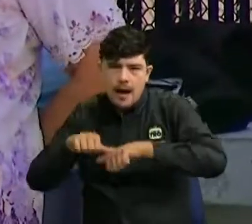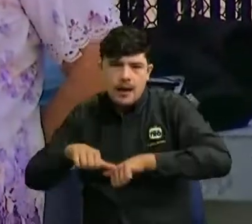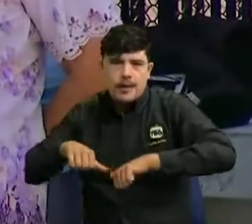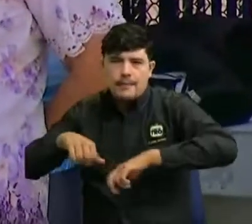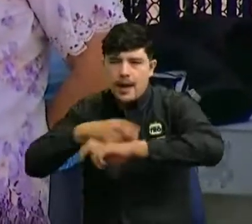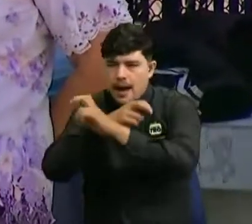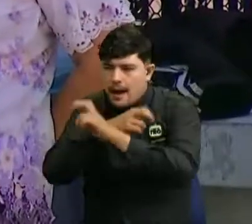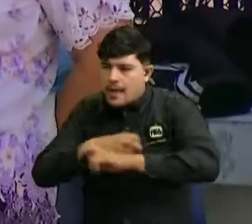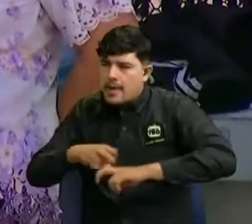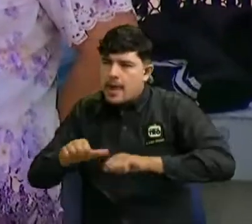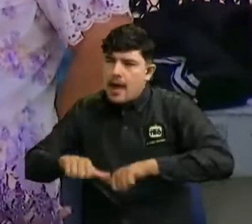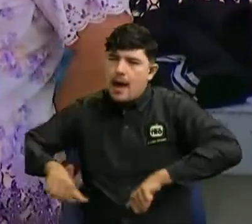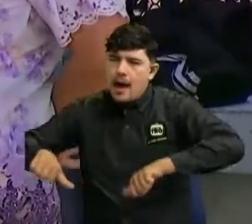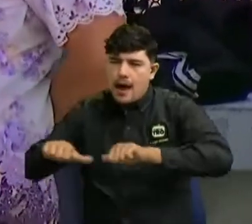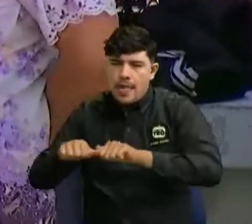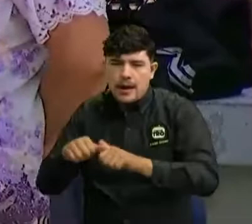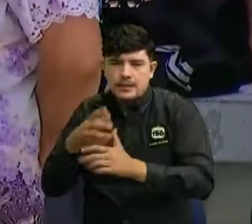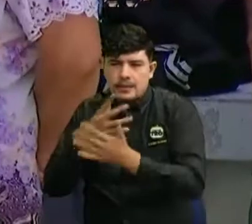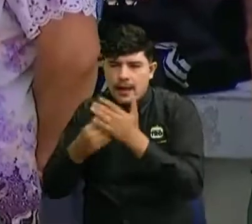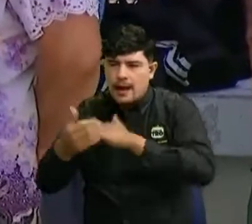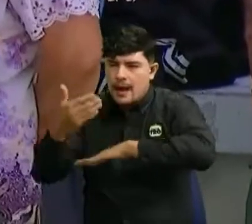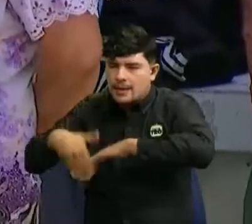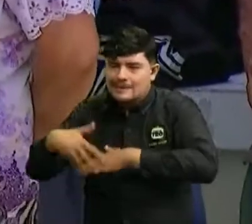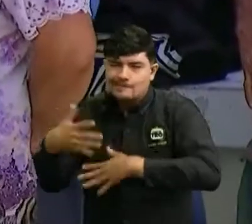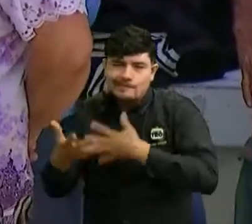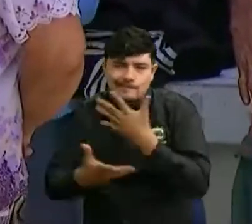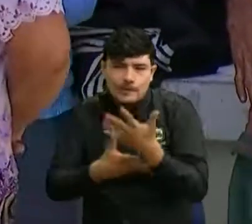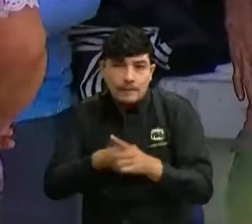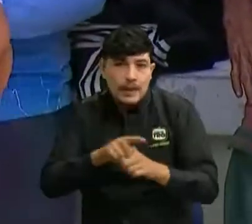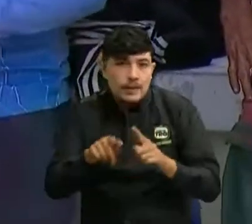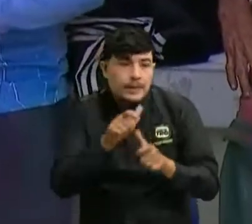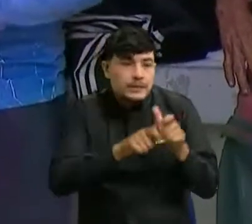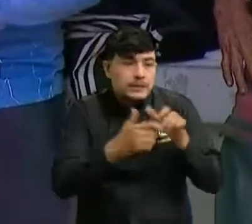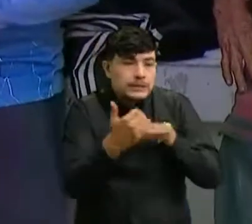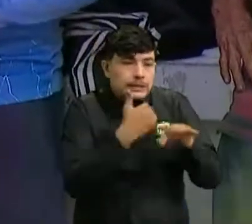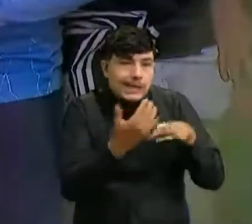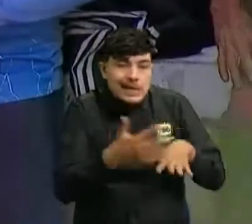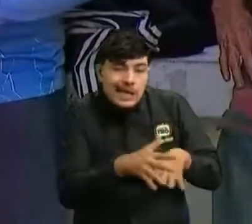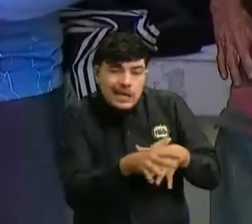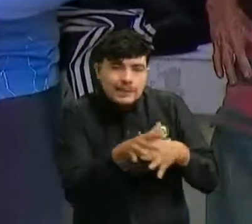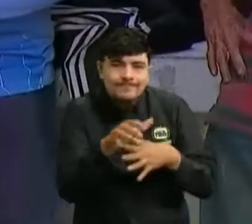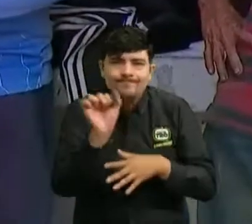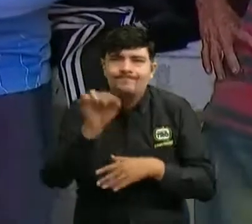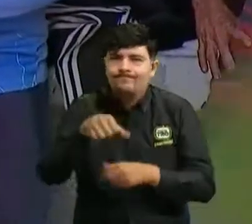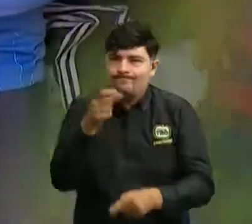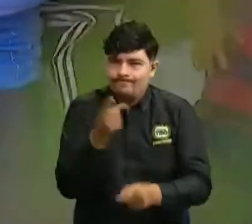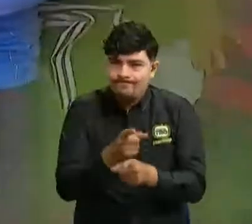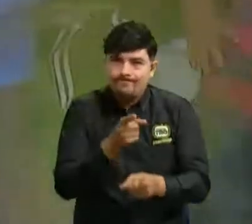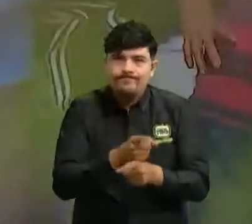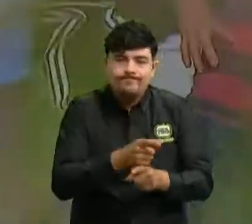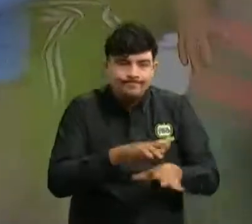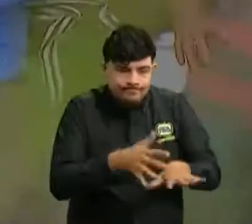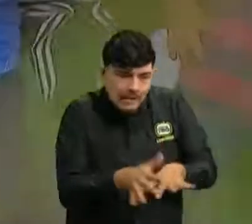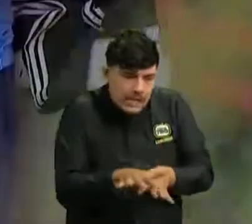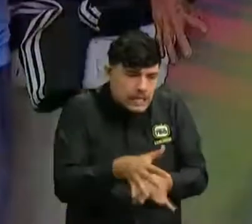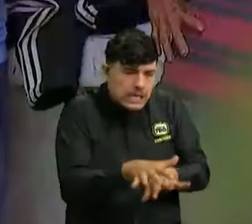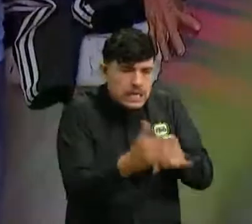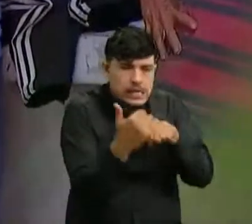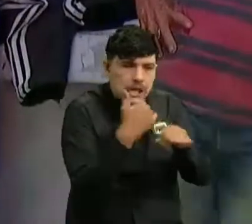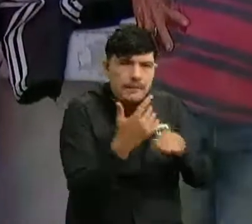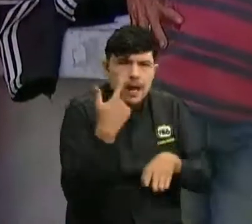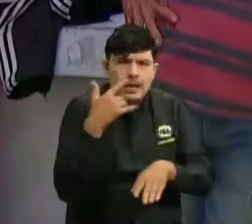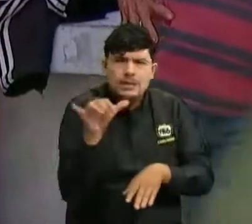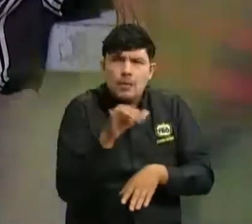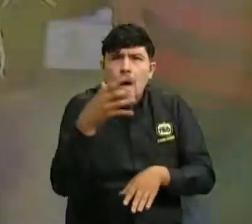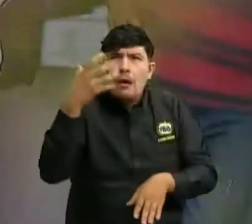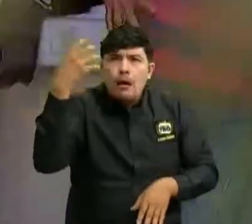Efectivamente, lastimosamente las vías, las principales vías de nuestro barrio se encuentran en pésimo estado que prácticamente parecen trochas.